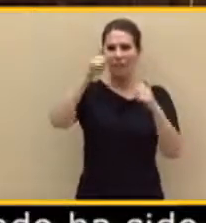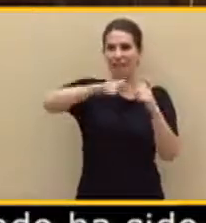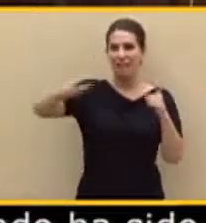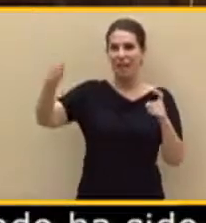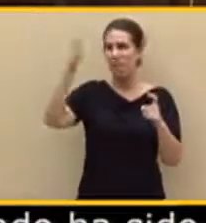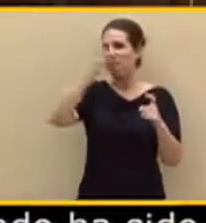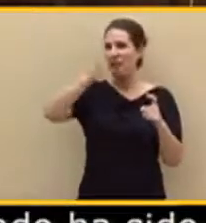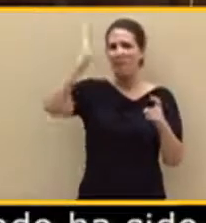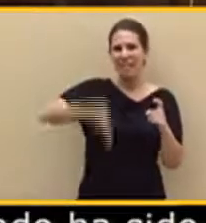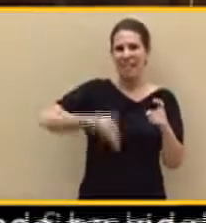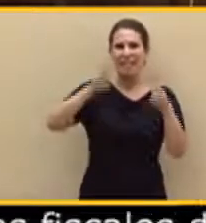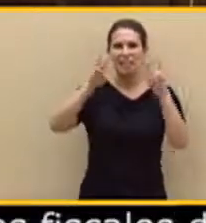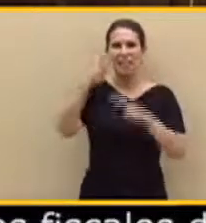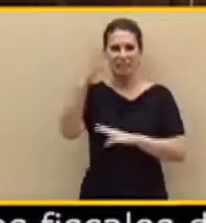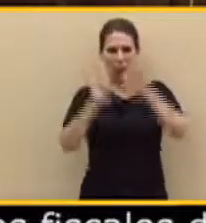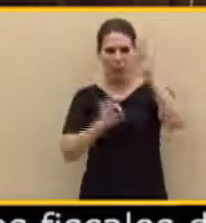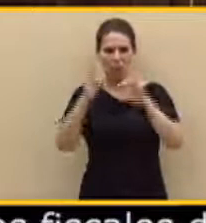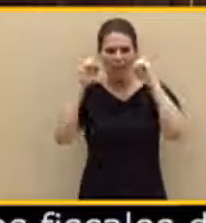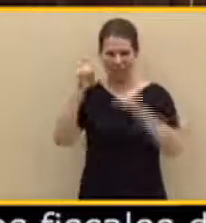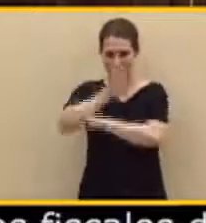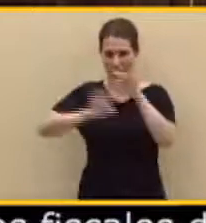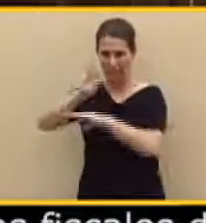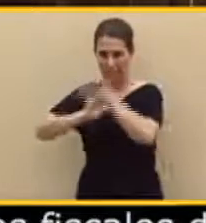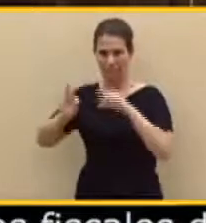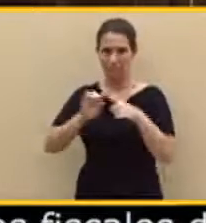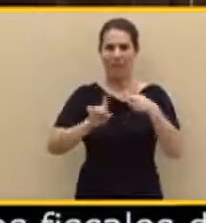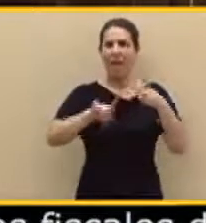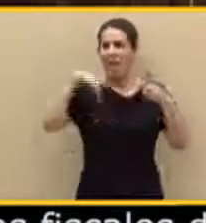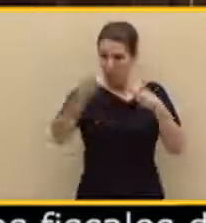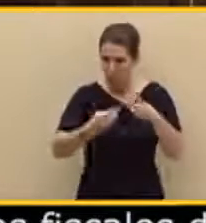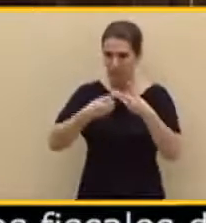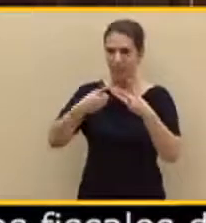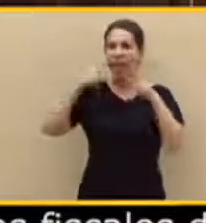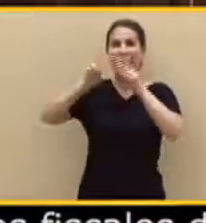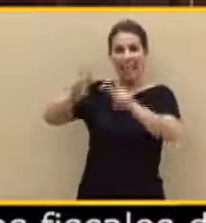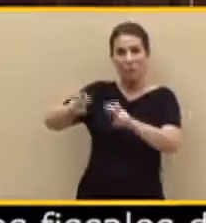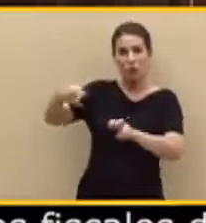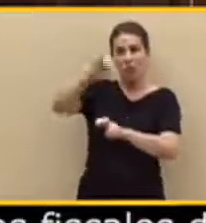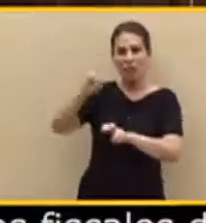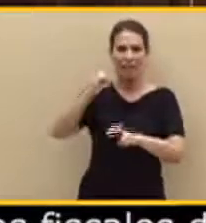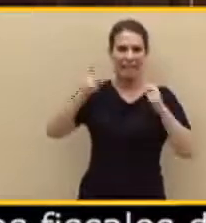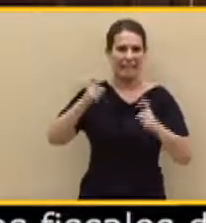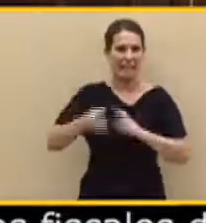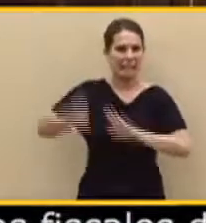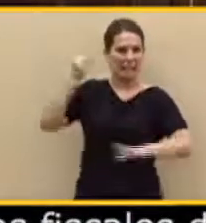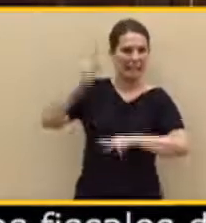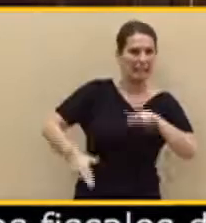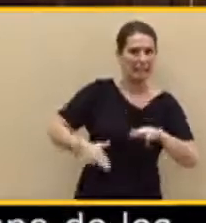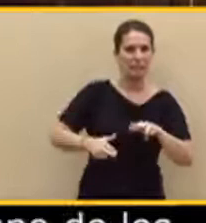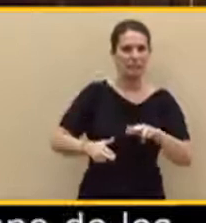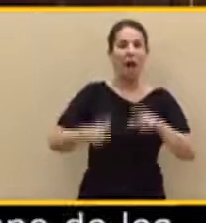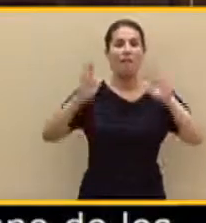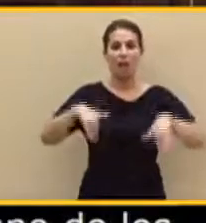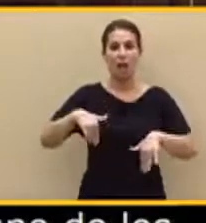del 3%. Después intentó impedir uno de los registros a Ignacio González. Y solo una auténtica rebelión de los fiscales pudo